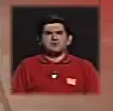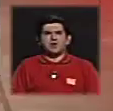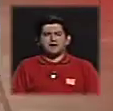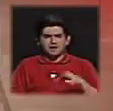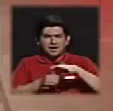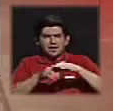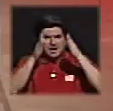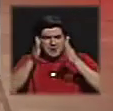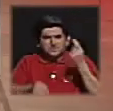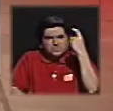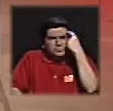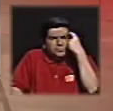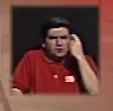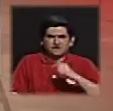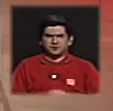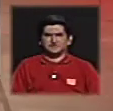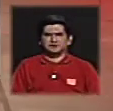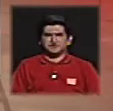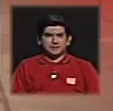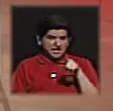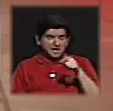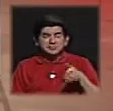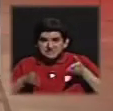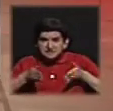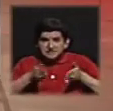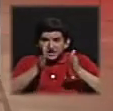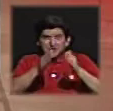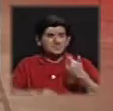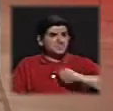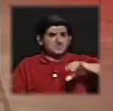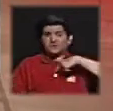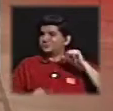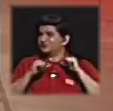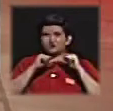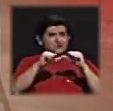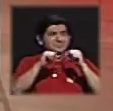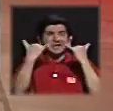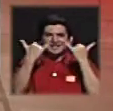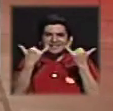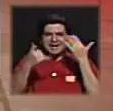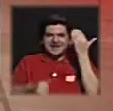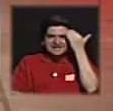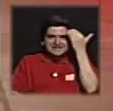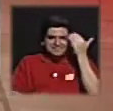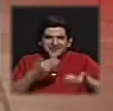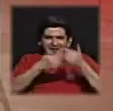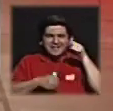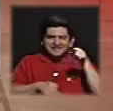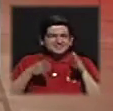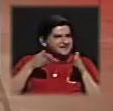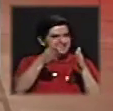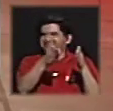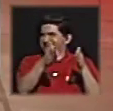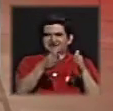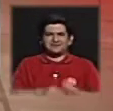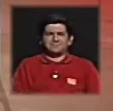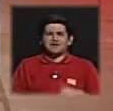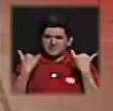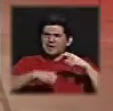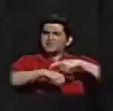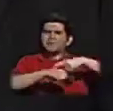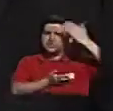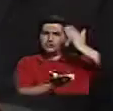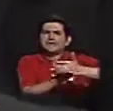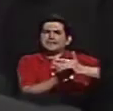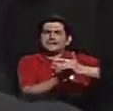decir, si este es el camino que no deberíamos estar siguiendo y sabíamos que no lo teníamos que seguir. Y es momento de parar. Y es que